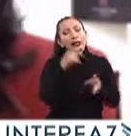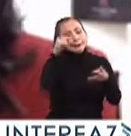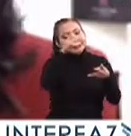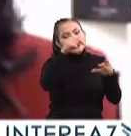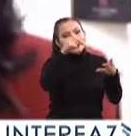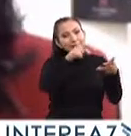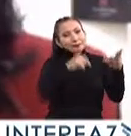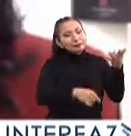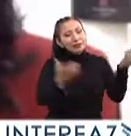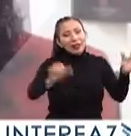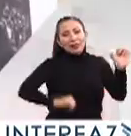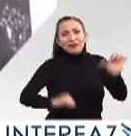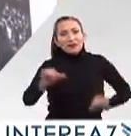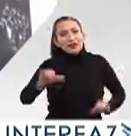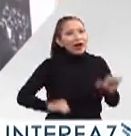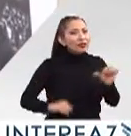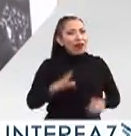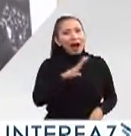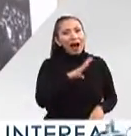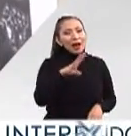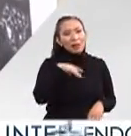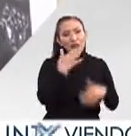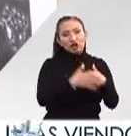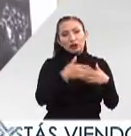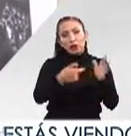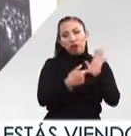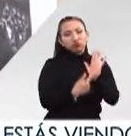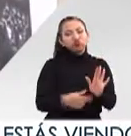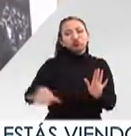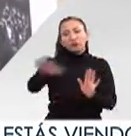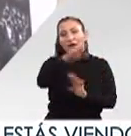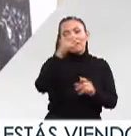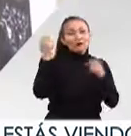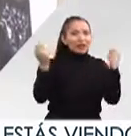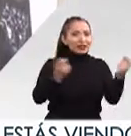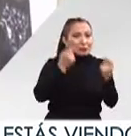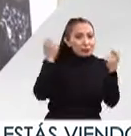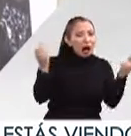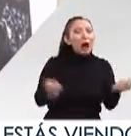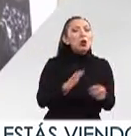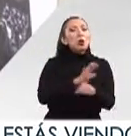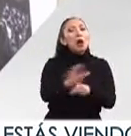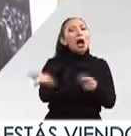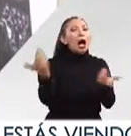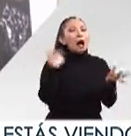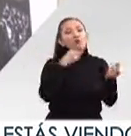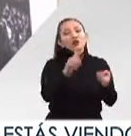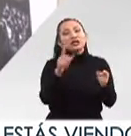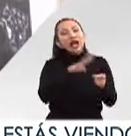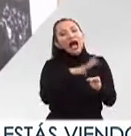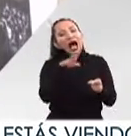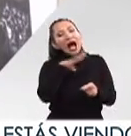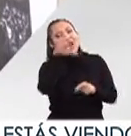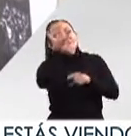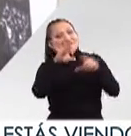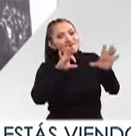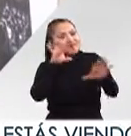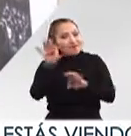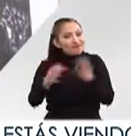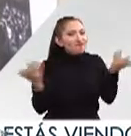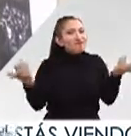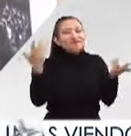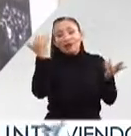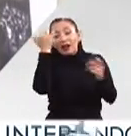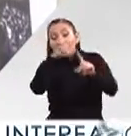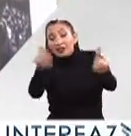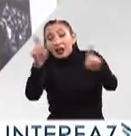principales eventos que se van a estar presentando en este festival. ¿Cuáles son los cortes de música? ¿Es un